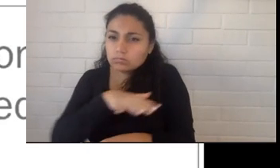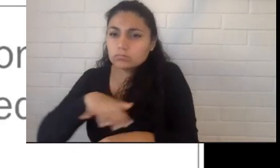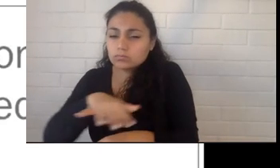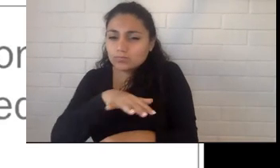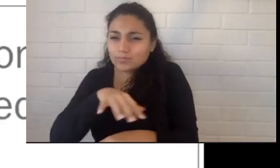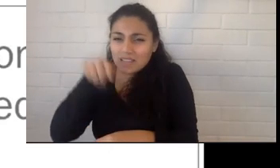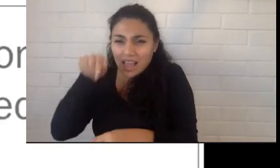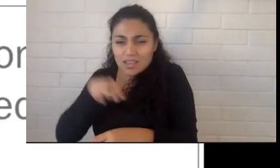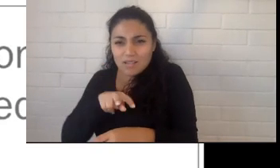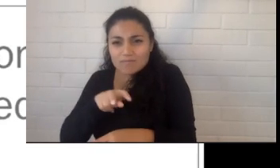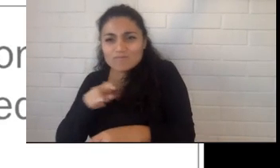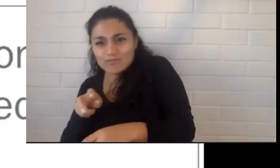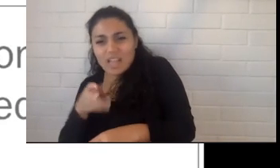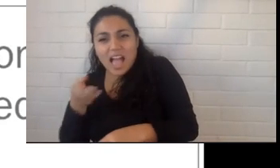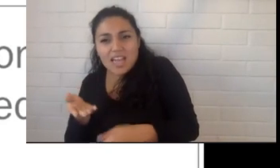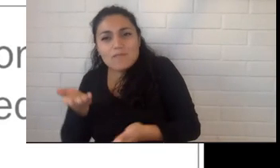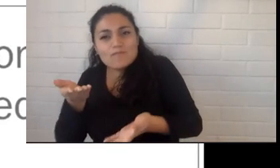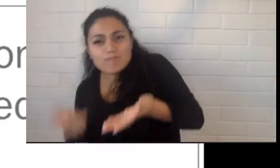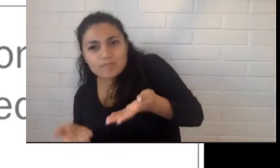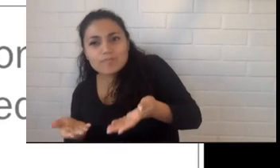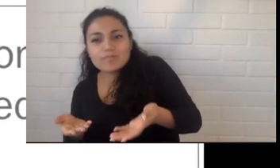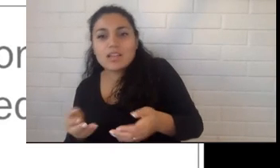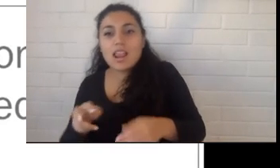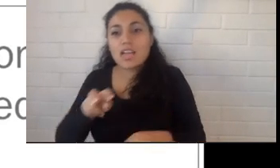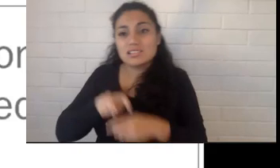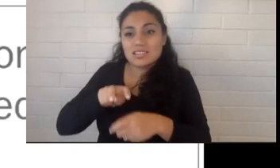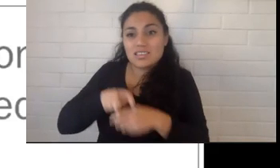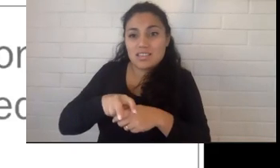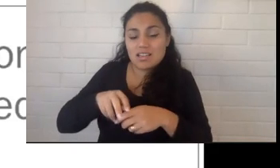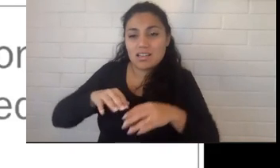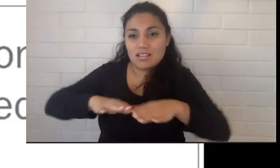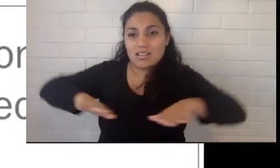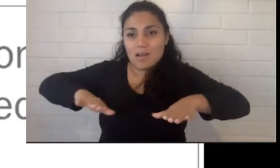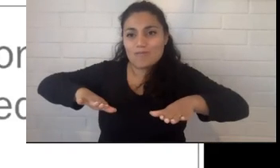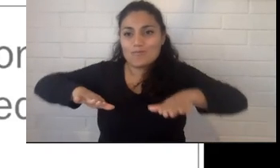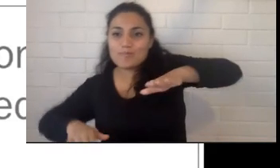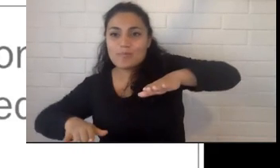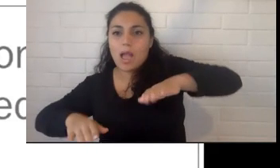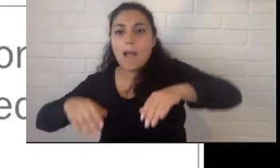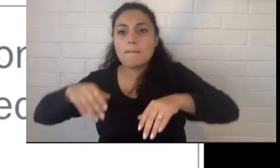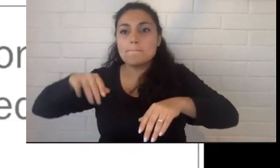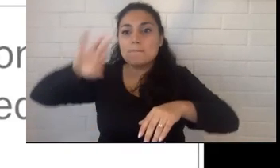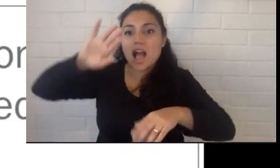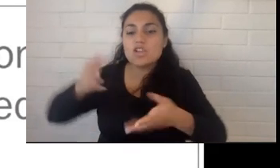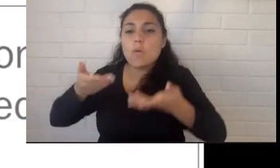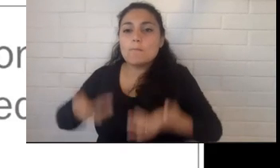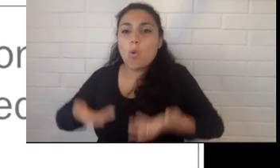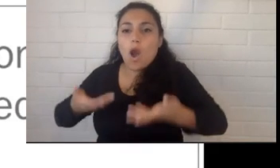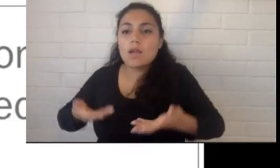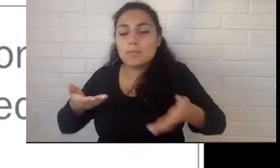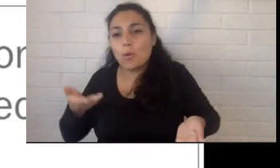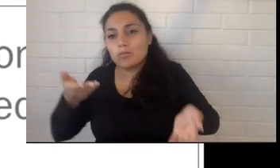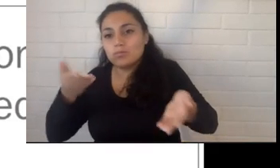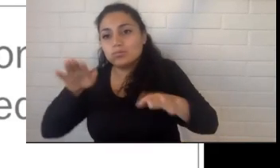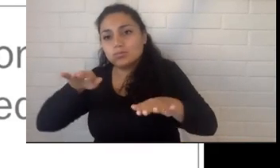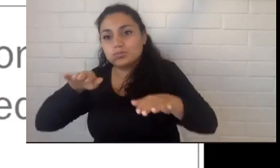específica, en una parte específica del asiento de la silla de ruedas, se está aplicando toda la carga del cuerpo. Y